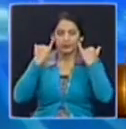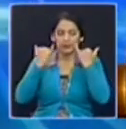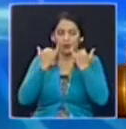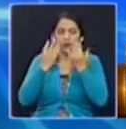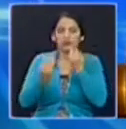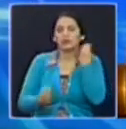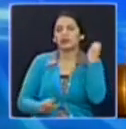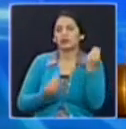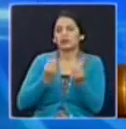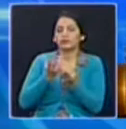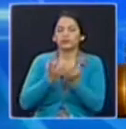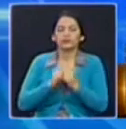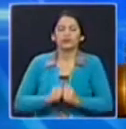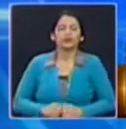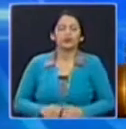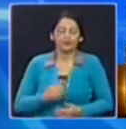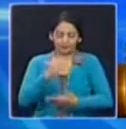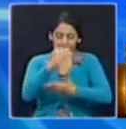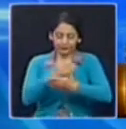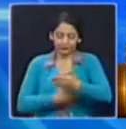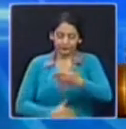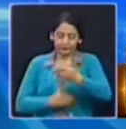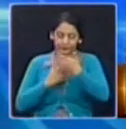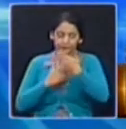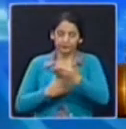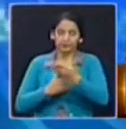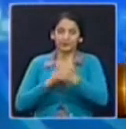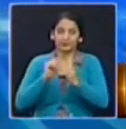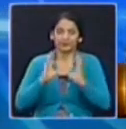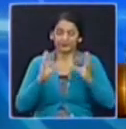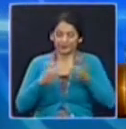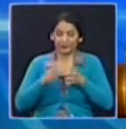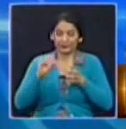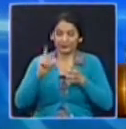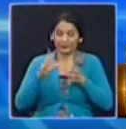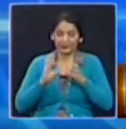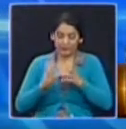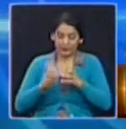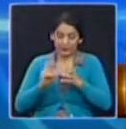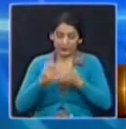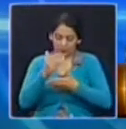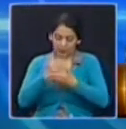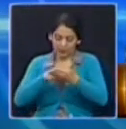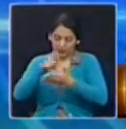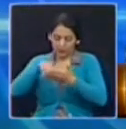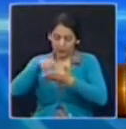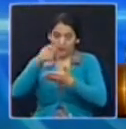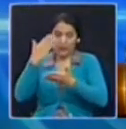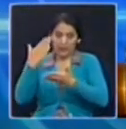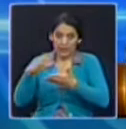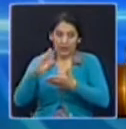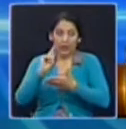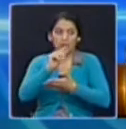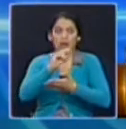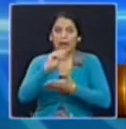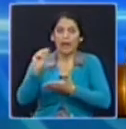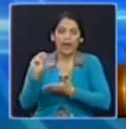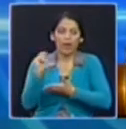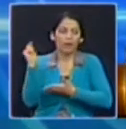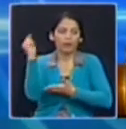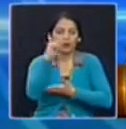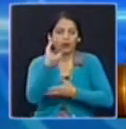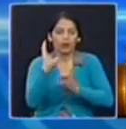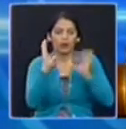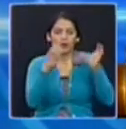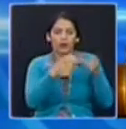se notificará, entendemos así, del CAL a la Comisión. De inmediato, dice la ley, se convocará